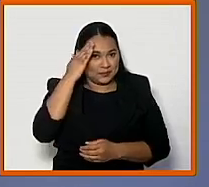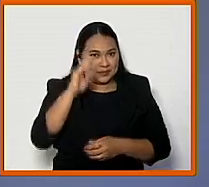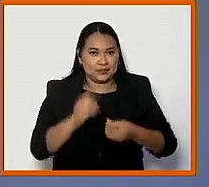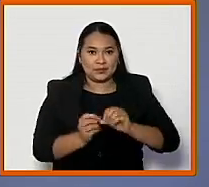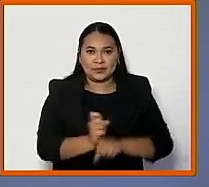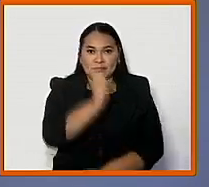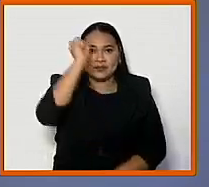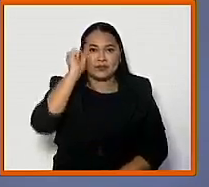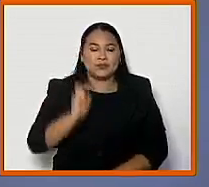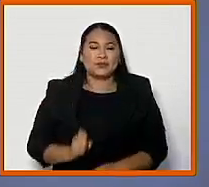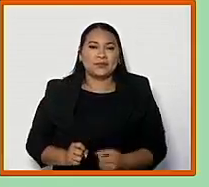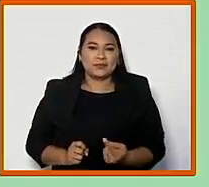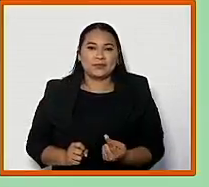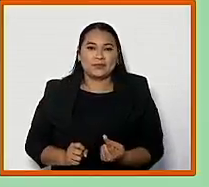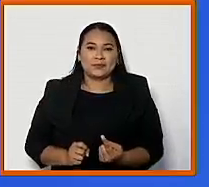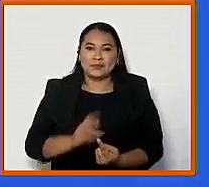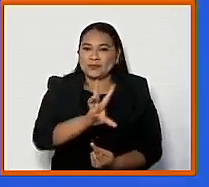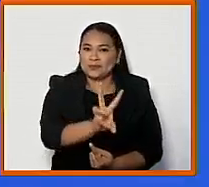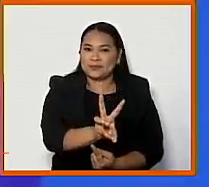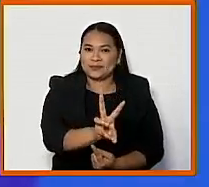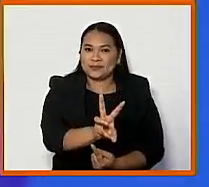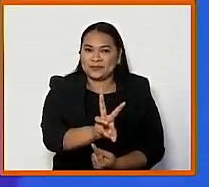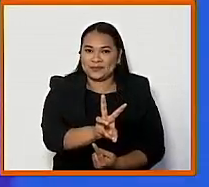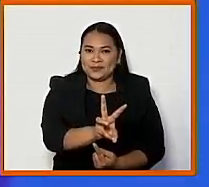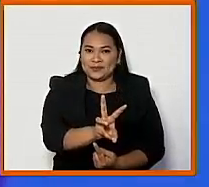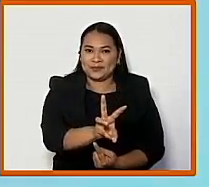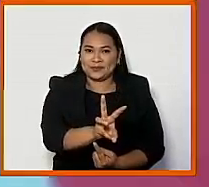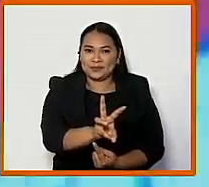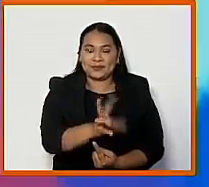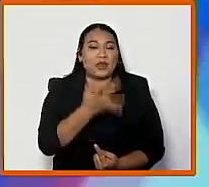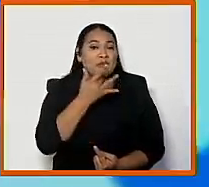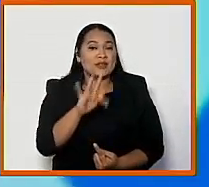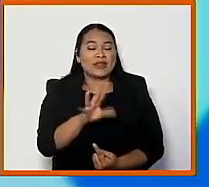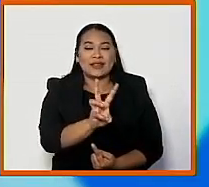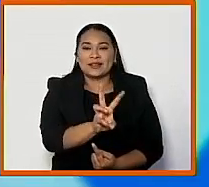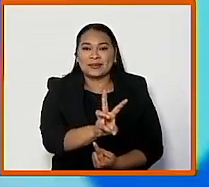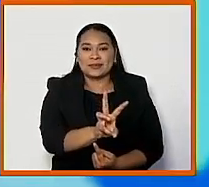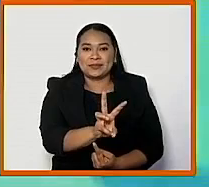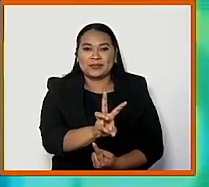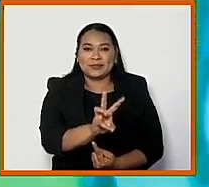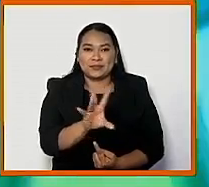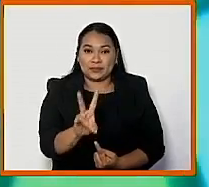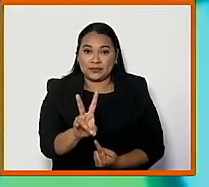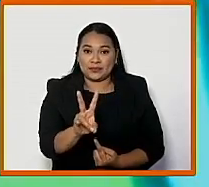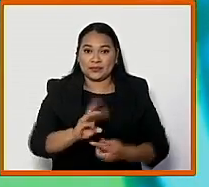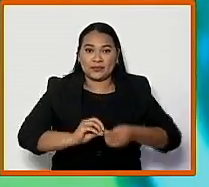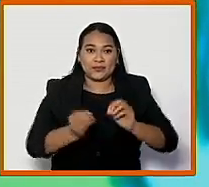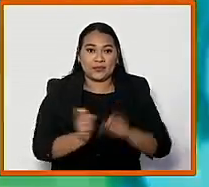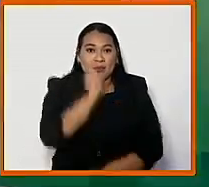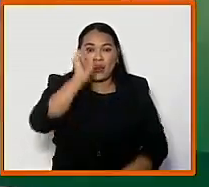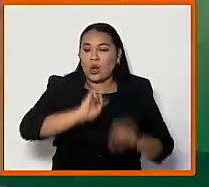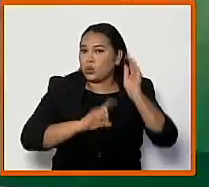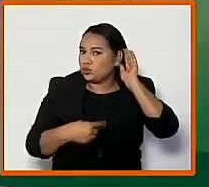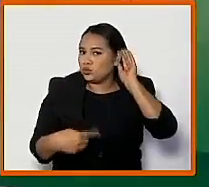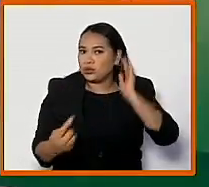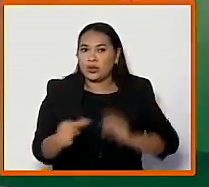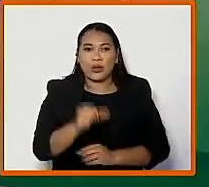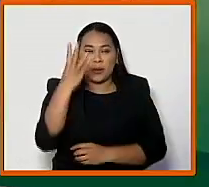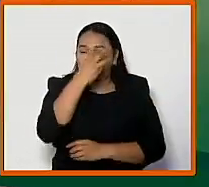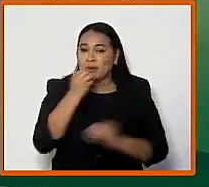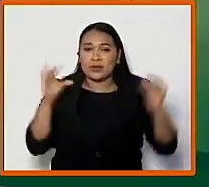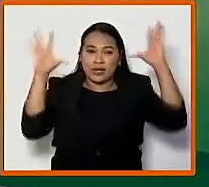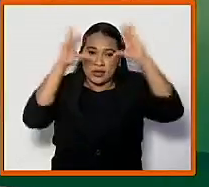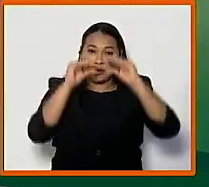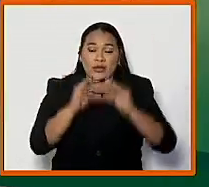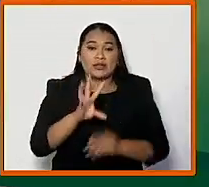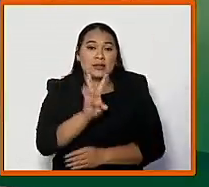atentos. Este es el 6. Segundo dígito, suerte, porque este es el 7. Número favorecido para esta linda noche es el